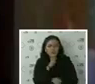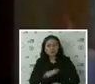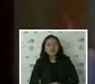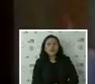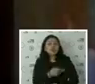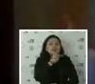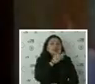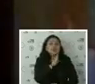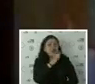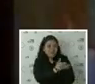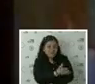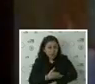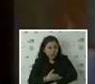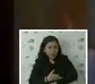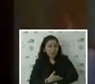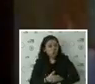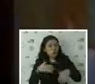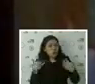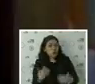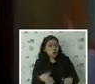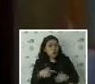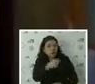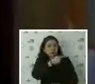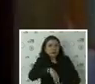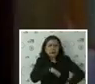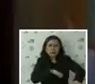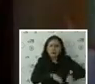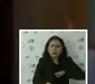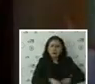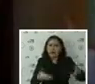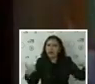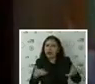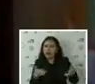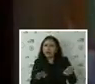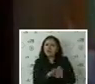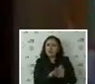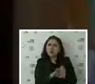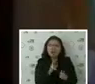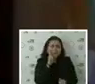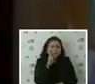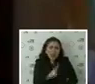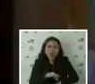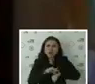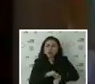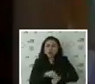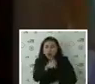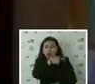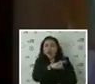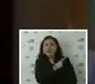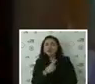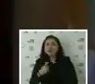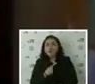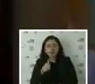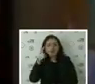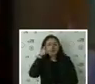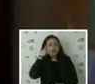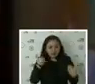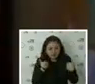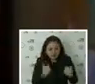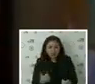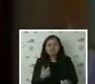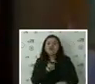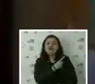Los padres de familia, ¿no? Todo lo que han enfrentado y cómo es que lo han estado viviendo, ¿no? Los padres de familia han tenido que entender y aceptar el